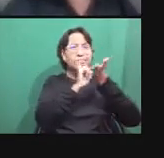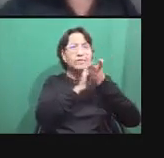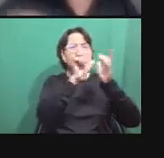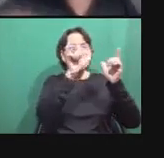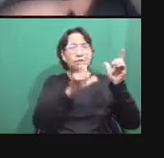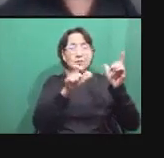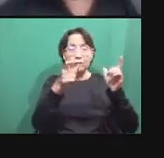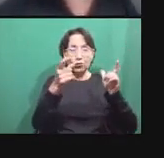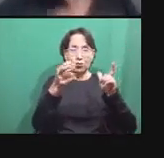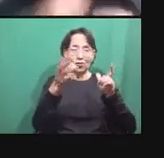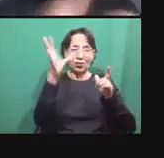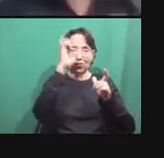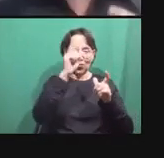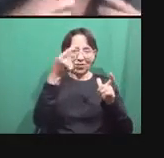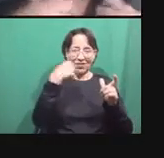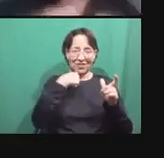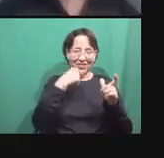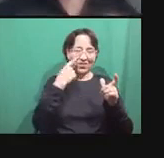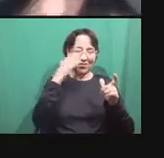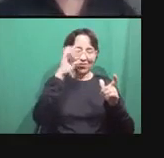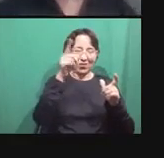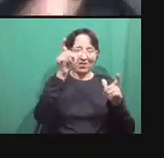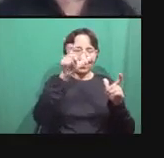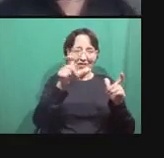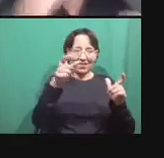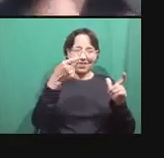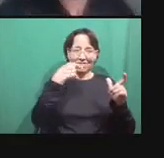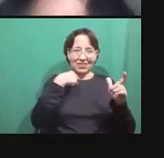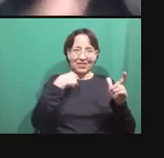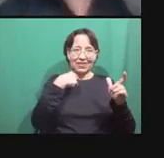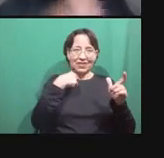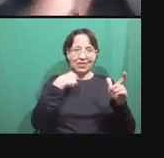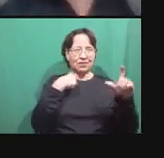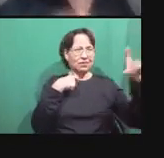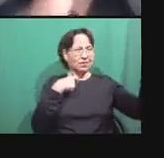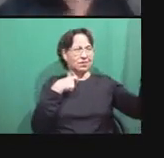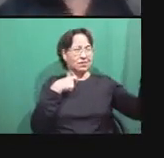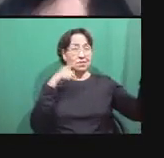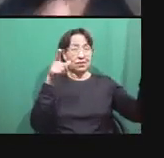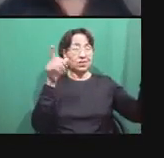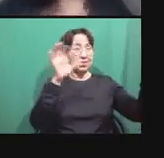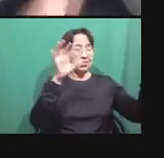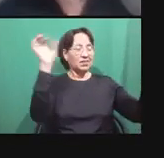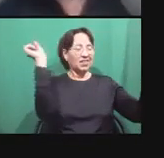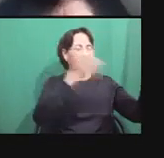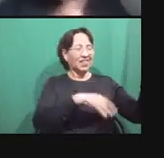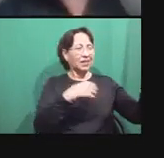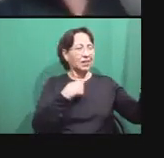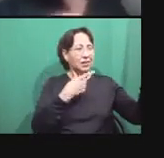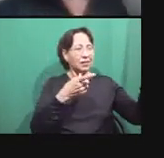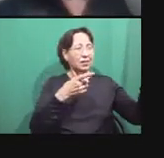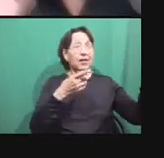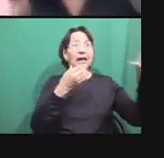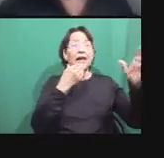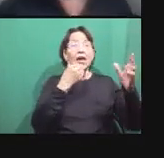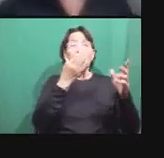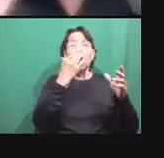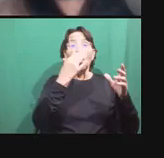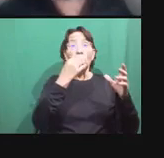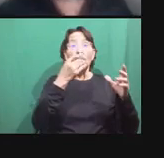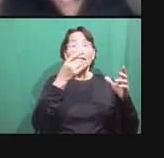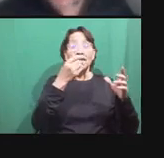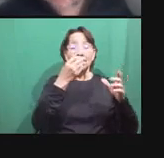reconoce, y lo que veo es que aquello que se está comiendo lo tira a la basura, lo tira al piso, como diciendo, mire, es que esto es el centro y a